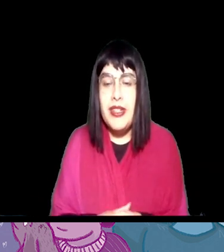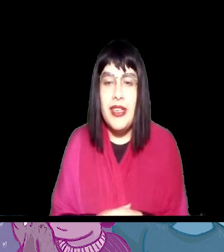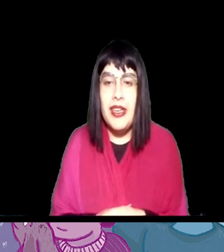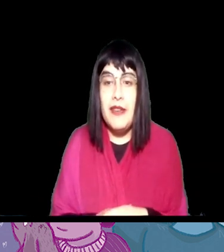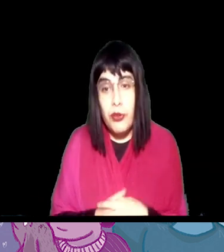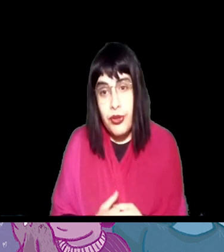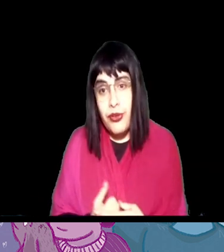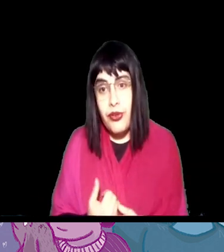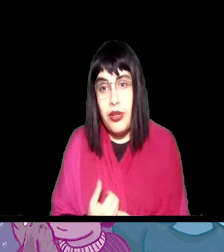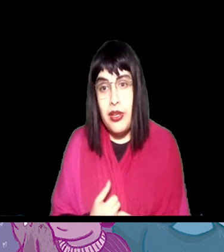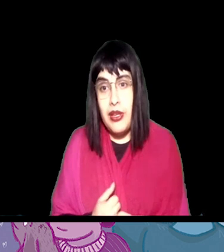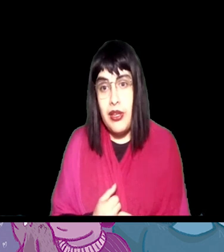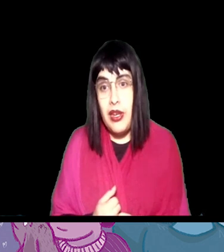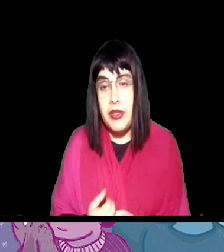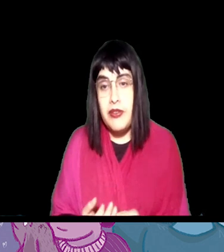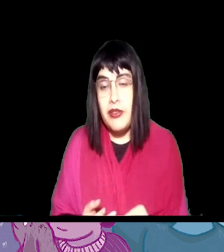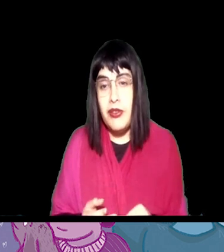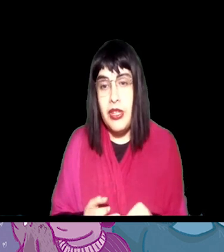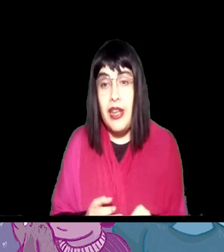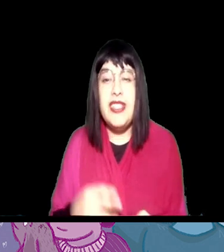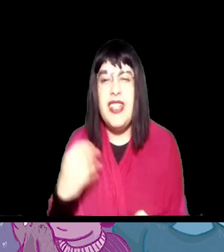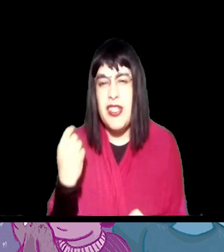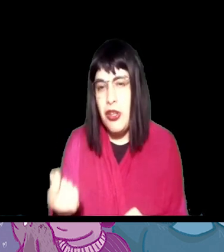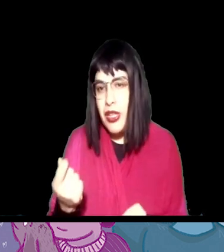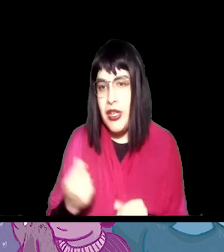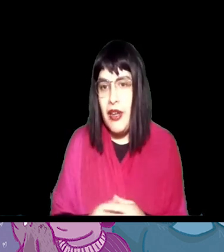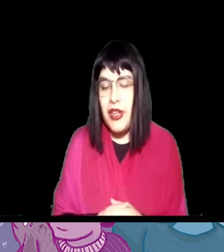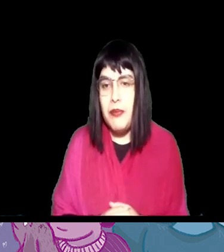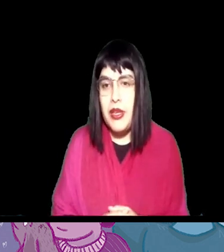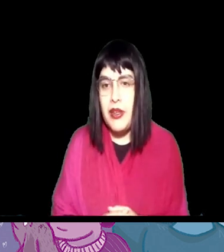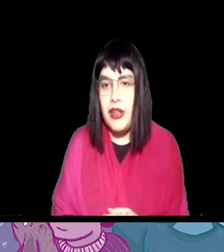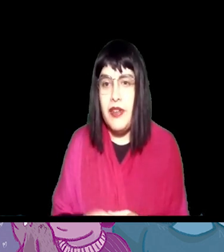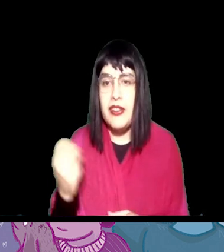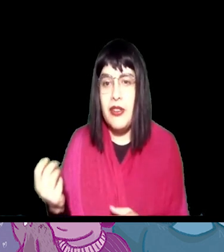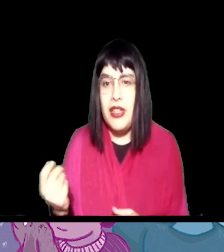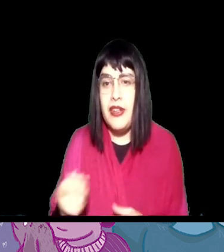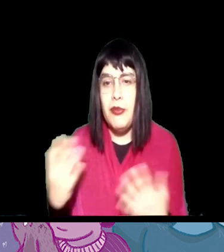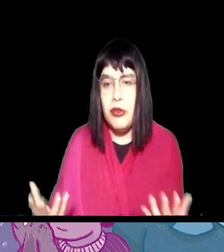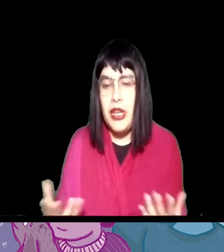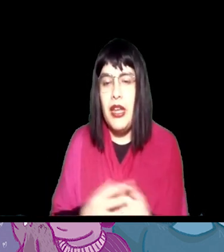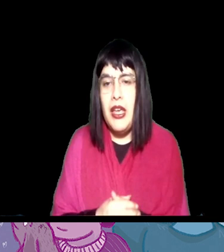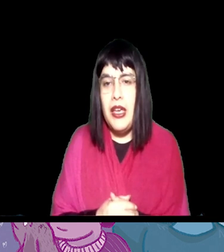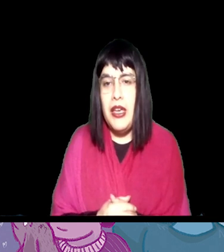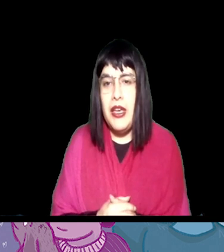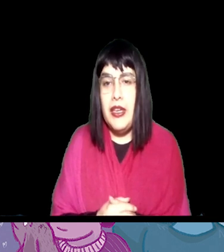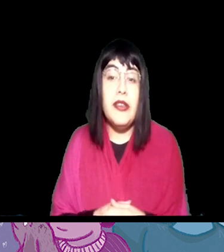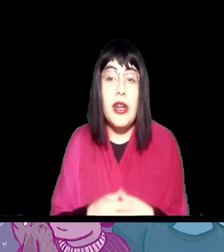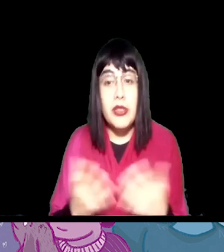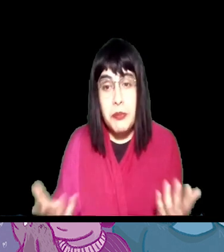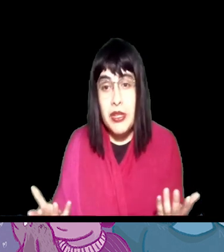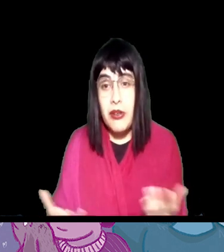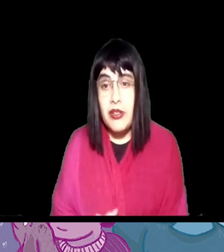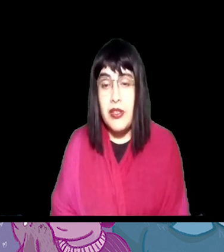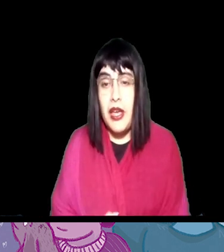tú, Michelle, que influyó la obtención y la visibilización de Daniela Vega también a nivel nacional y a nivel mundial? ¿Y